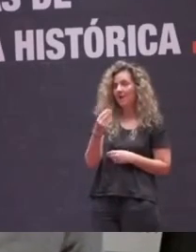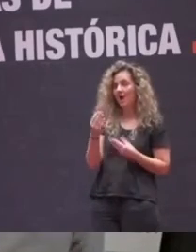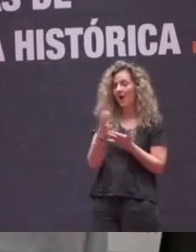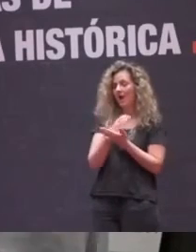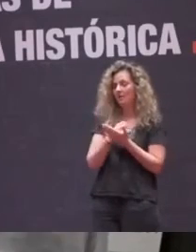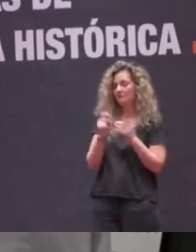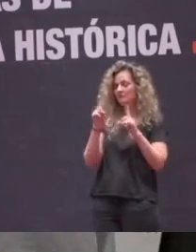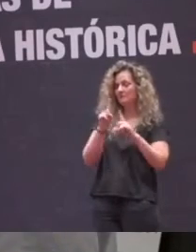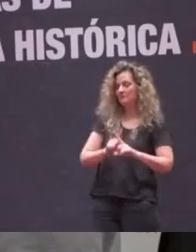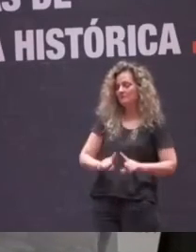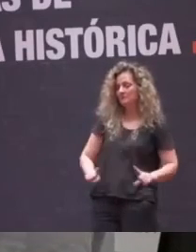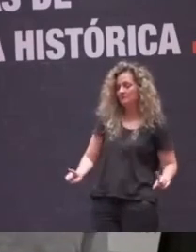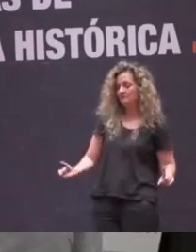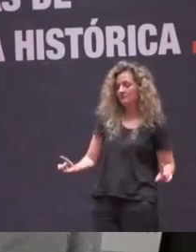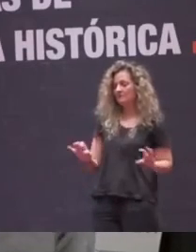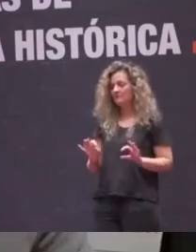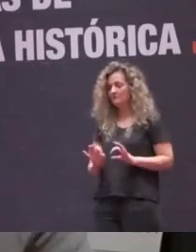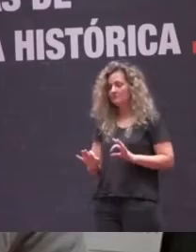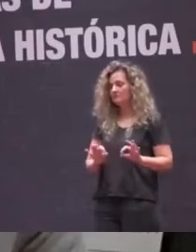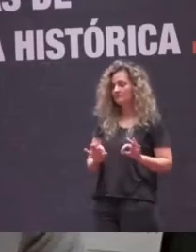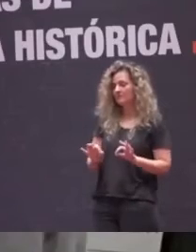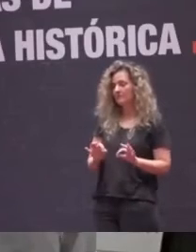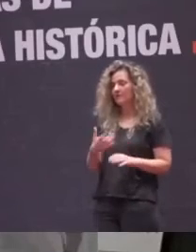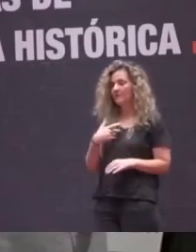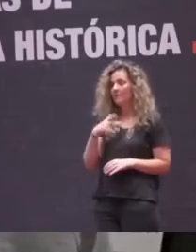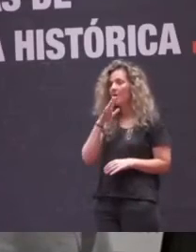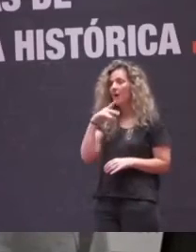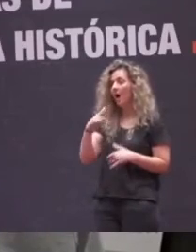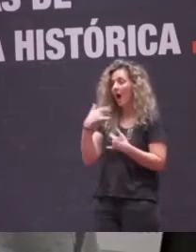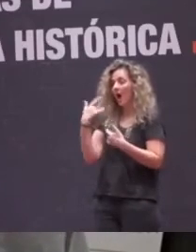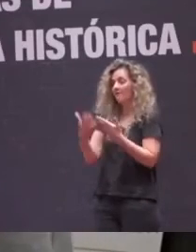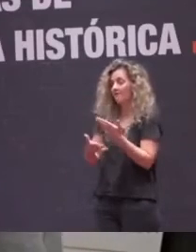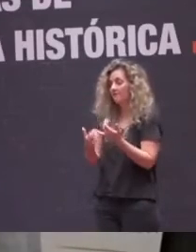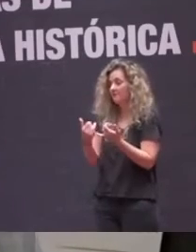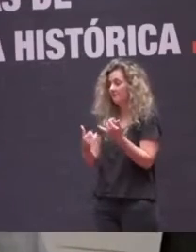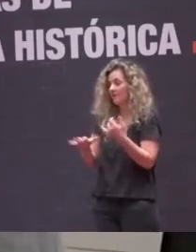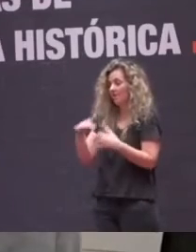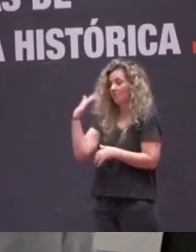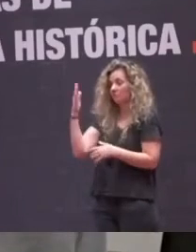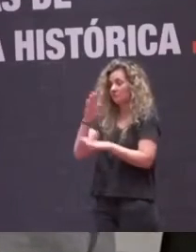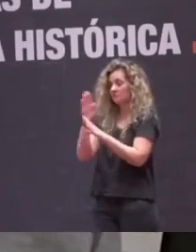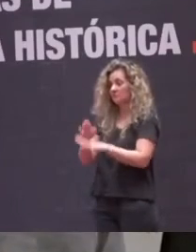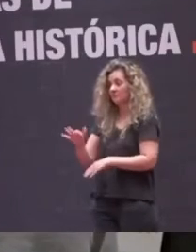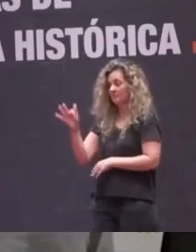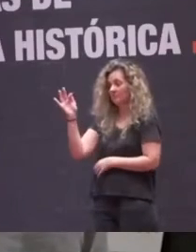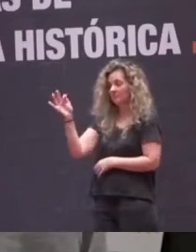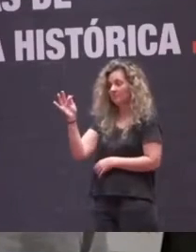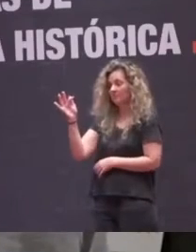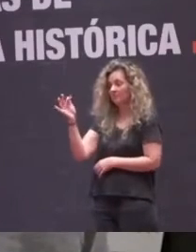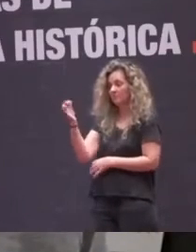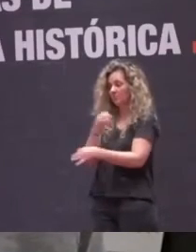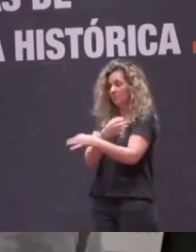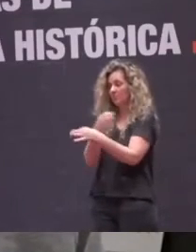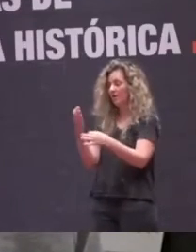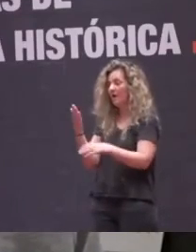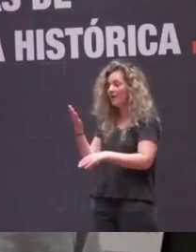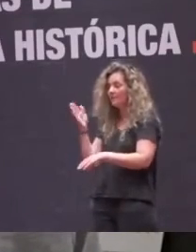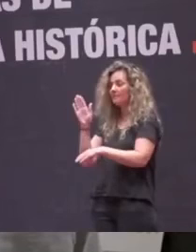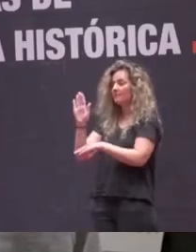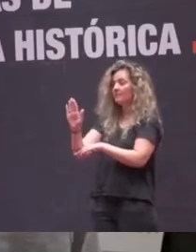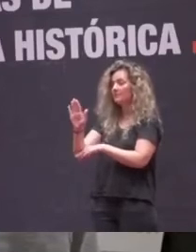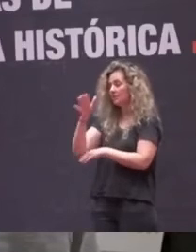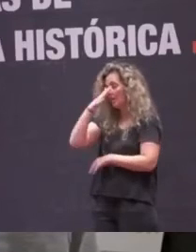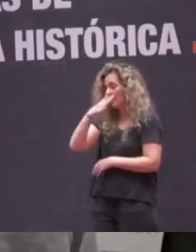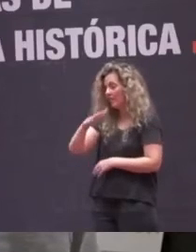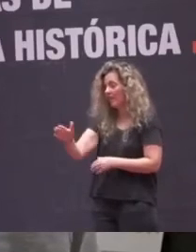de discreción e que logo aventurouse como algo moi positivo, ¿no? Porque efectivamente o día que se presentou a demanda